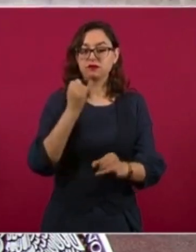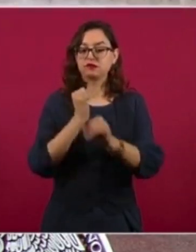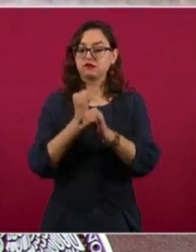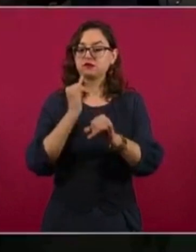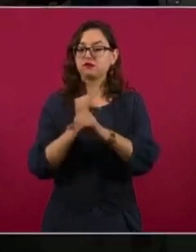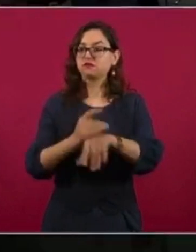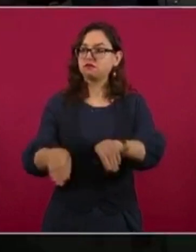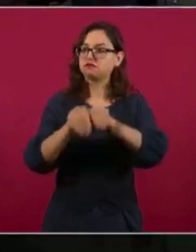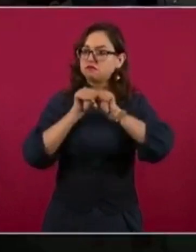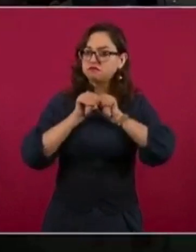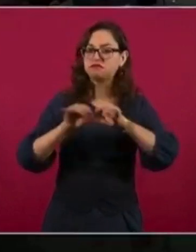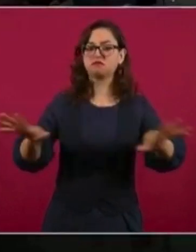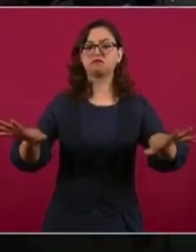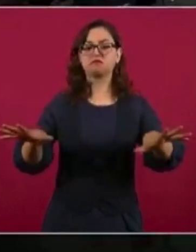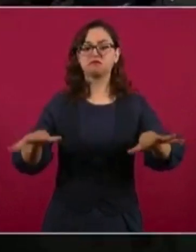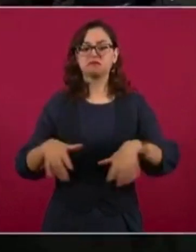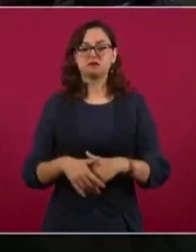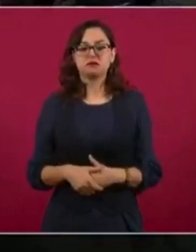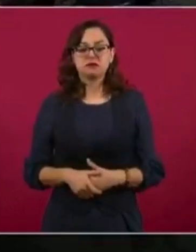montar toda la estructura